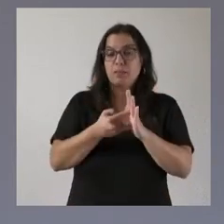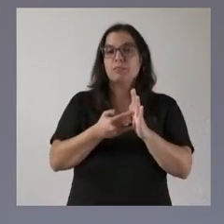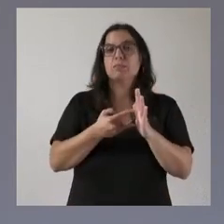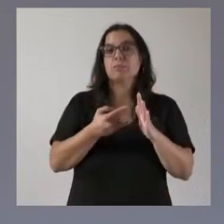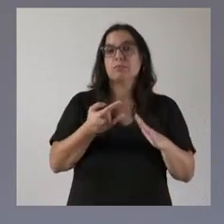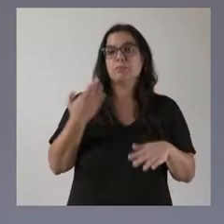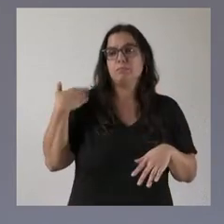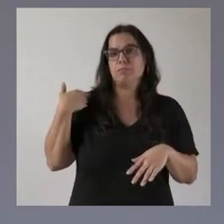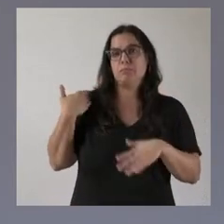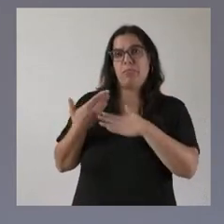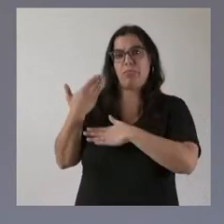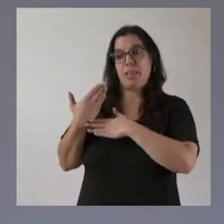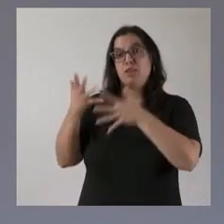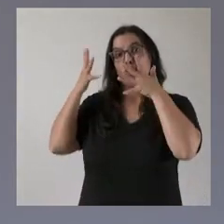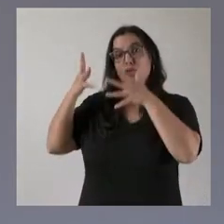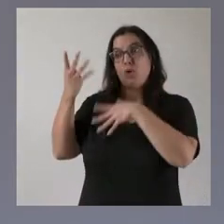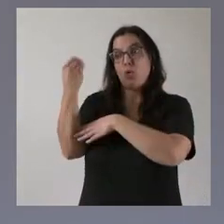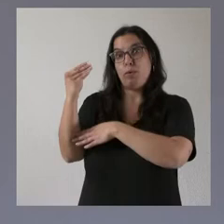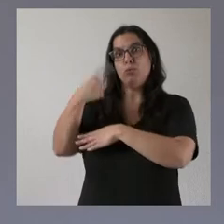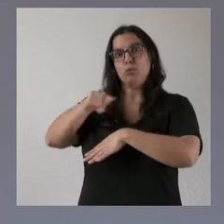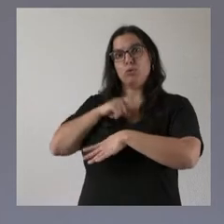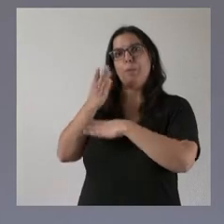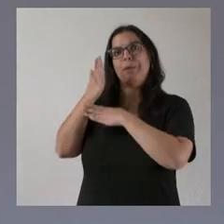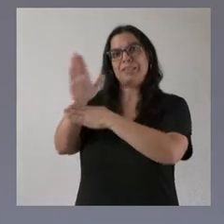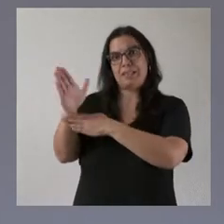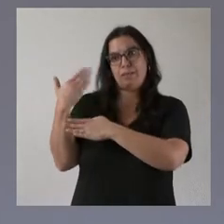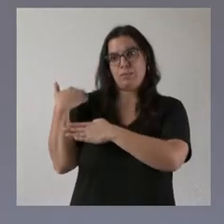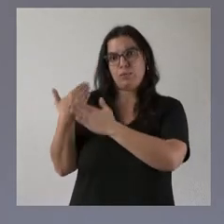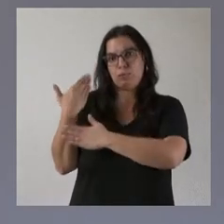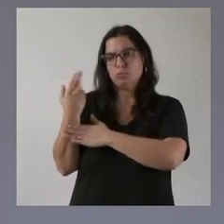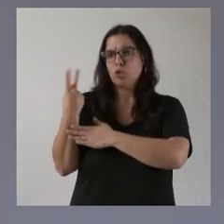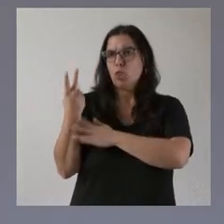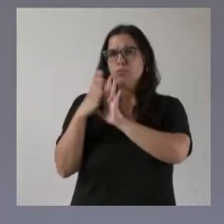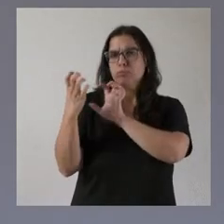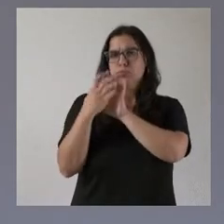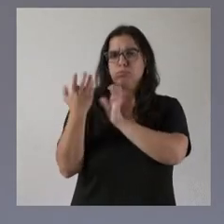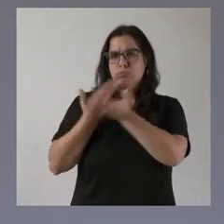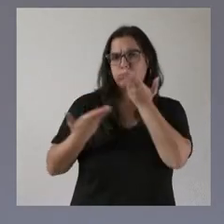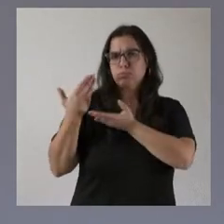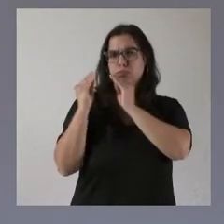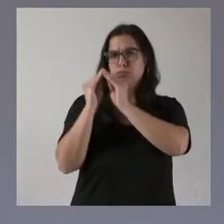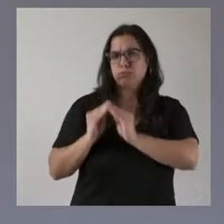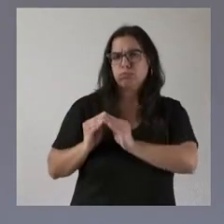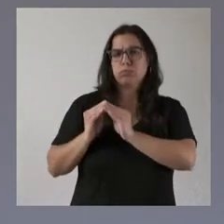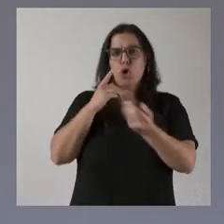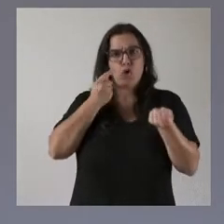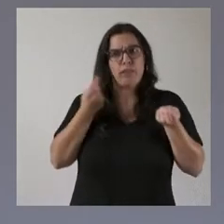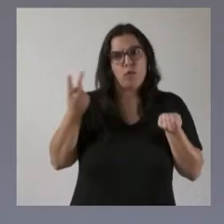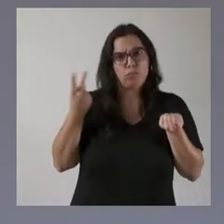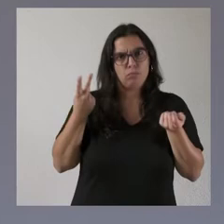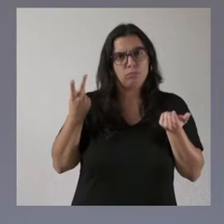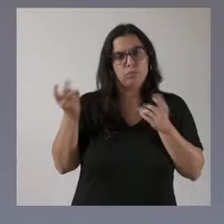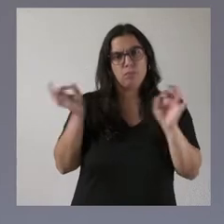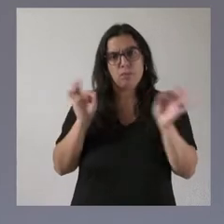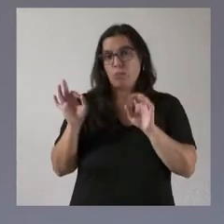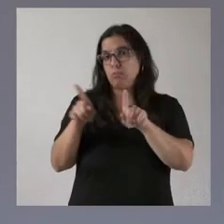haces unos días al consejo de la juventud de Castilla y León con el que lo hemos trabajado de manera conjunta de manera coordinada igual